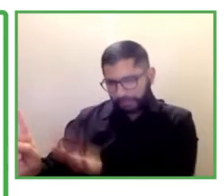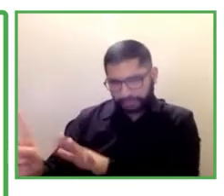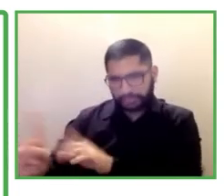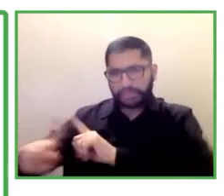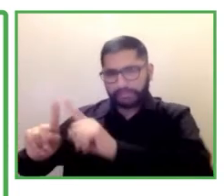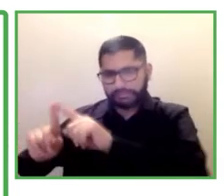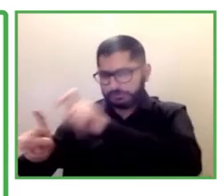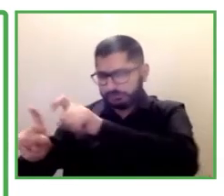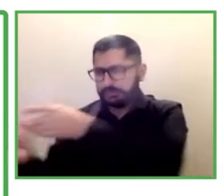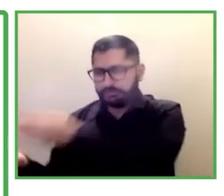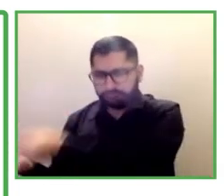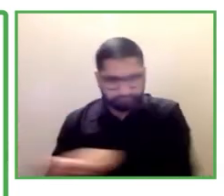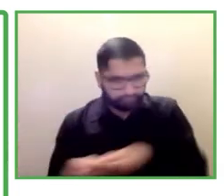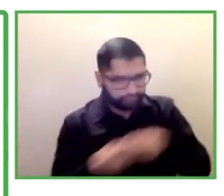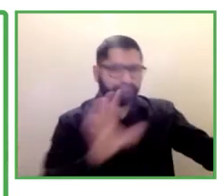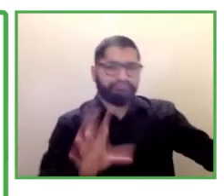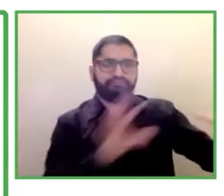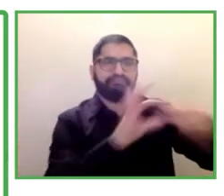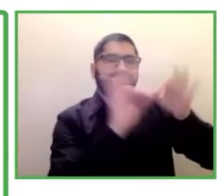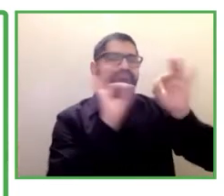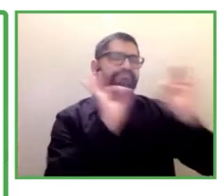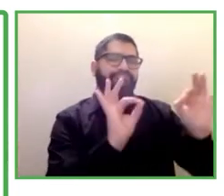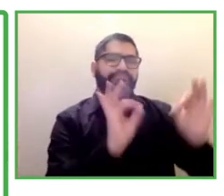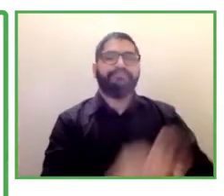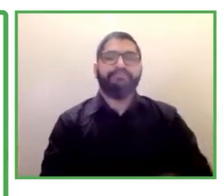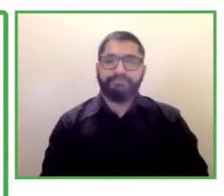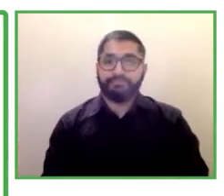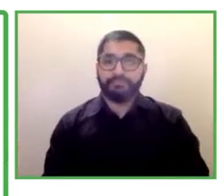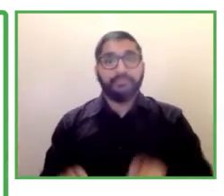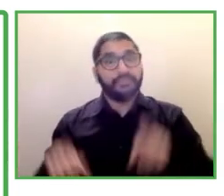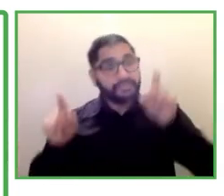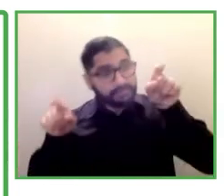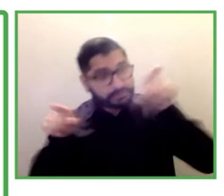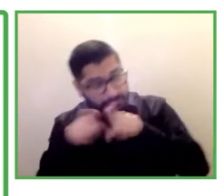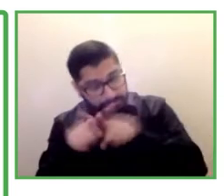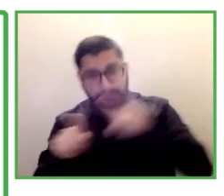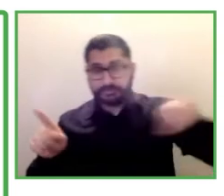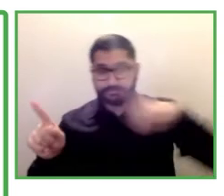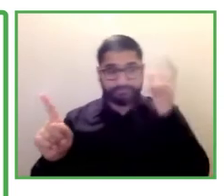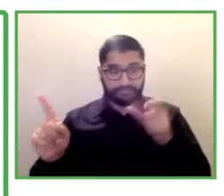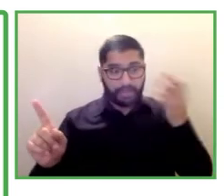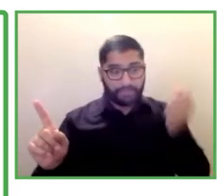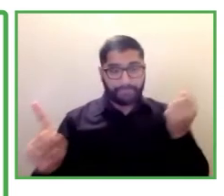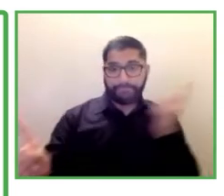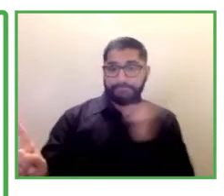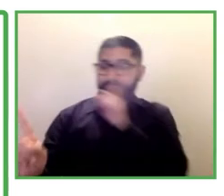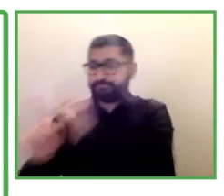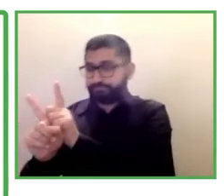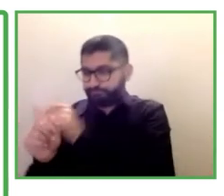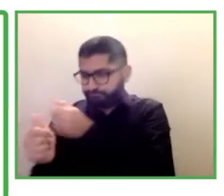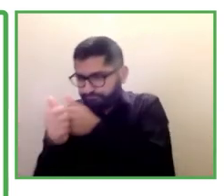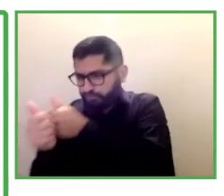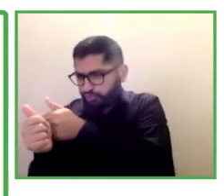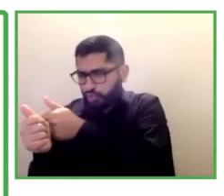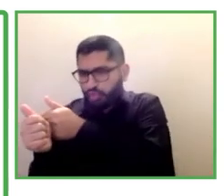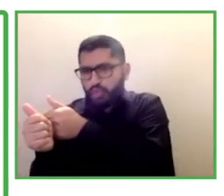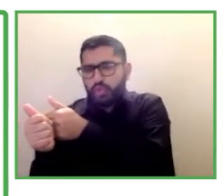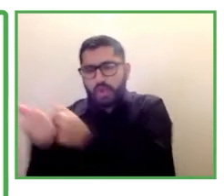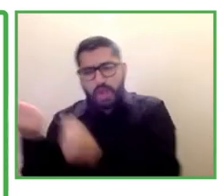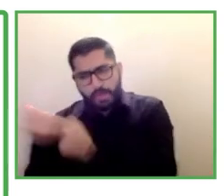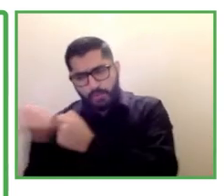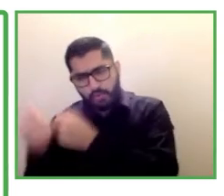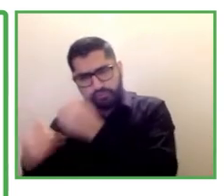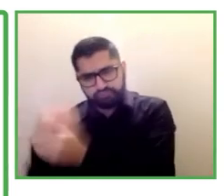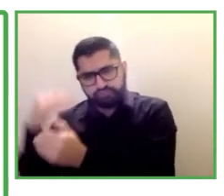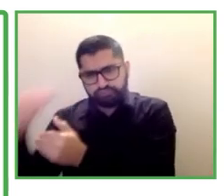los alumnos para exigir los ajustes necesarios. Esto se hacía antes, así que